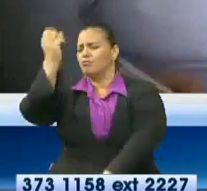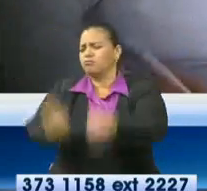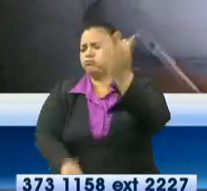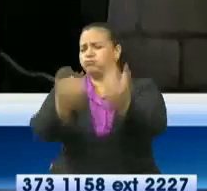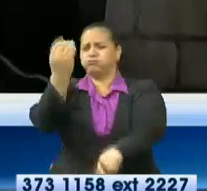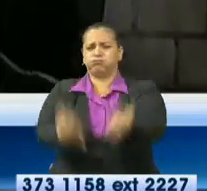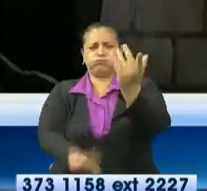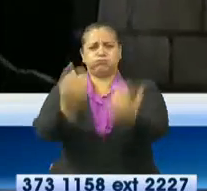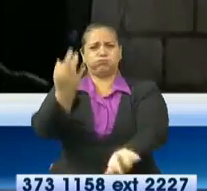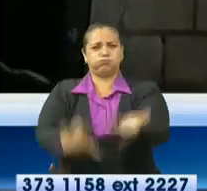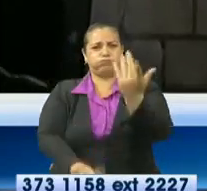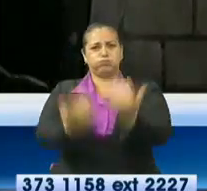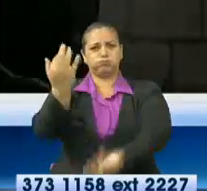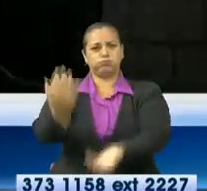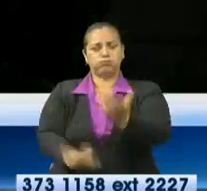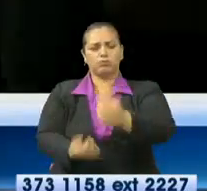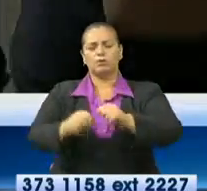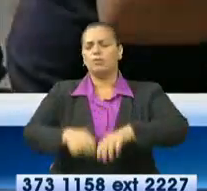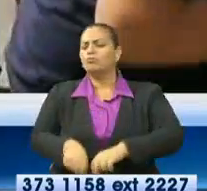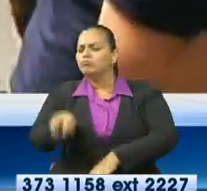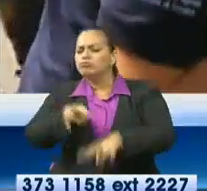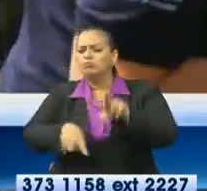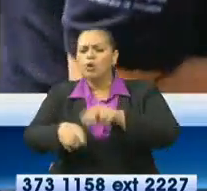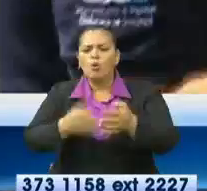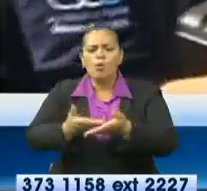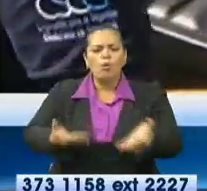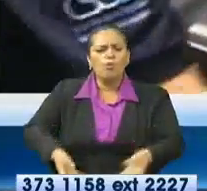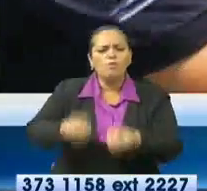ahora hacer el cálculo de lo perdido